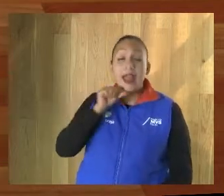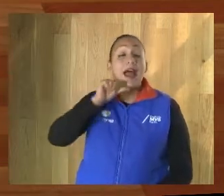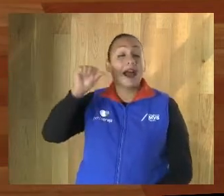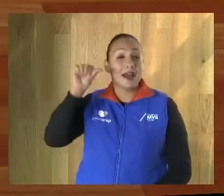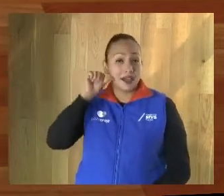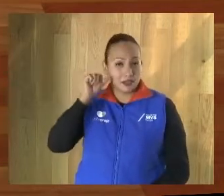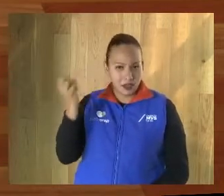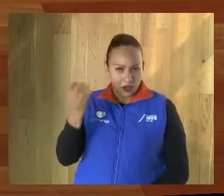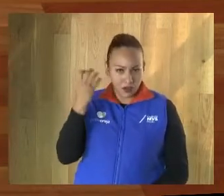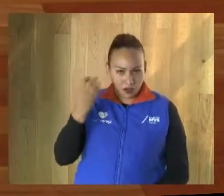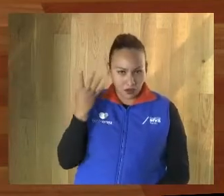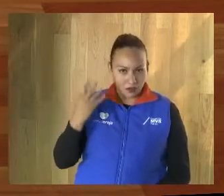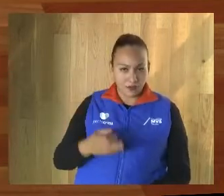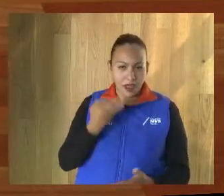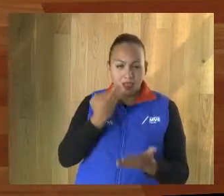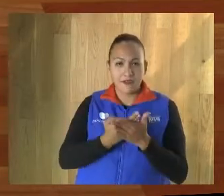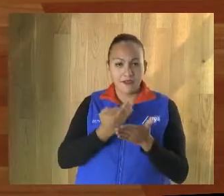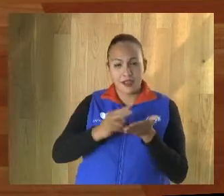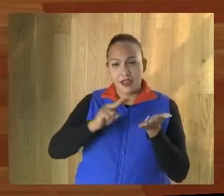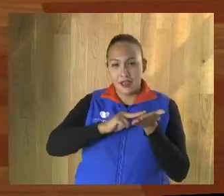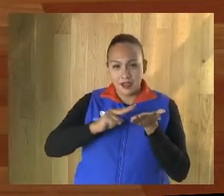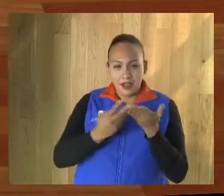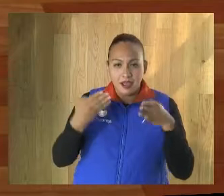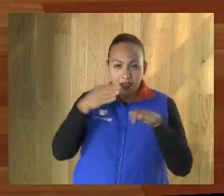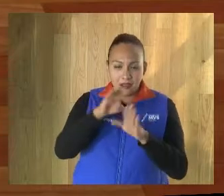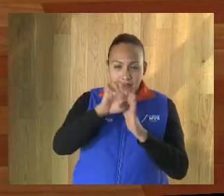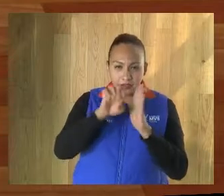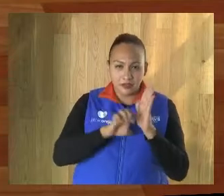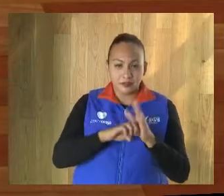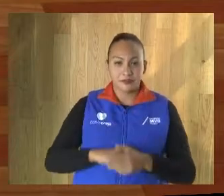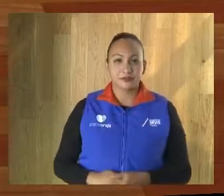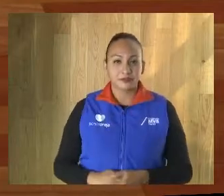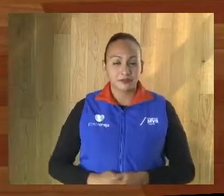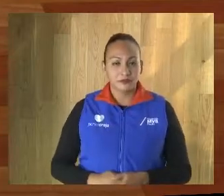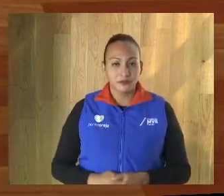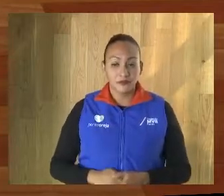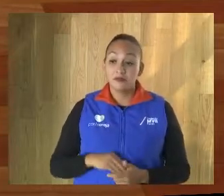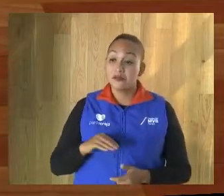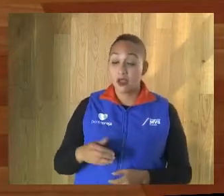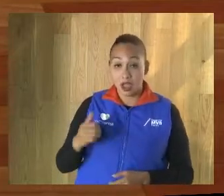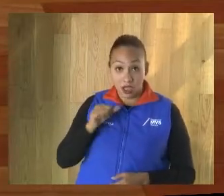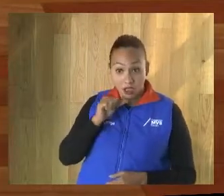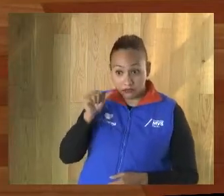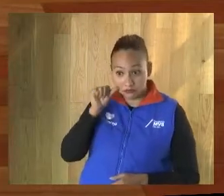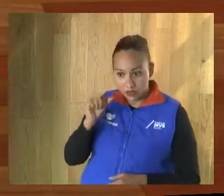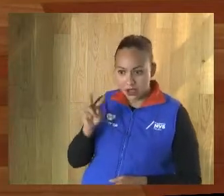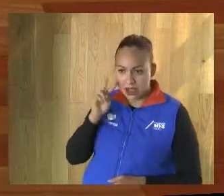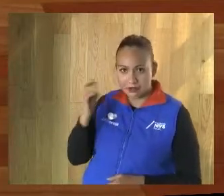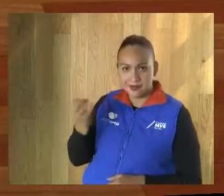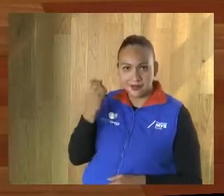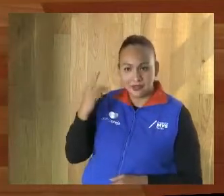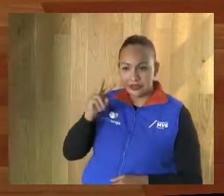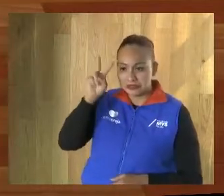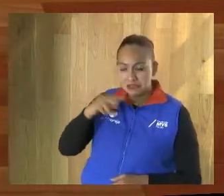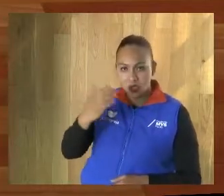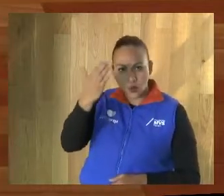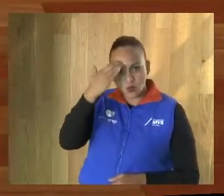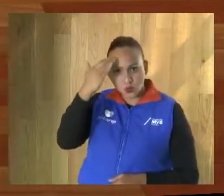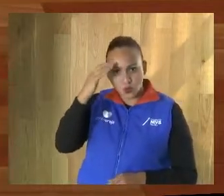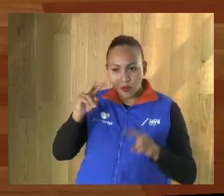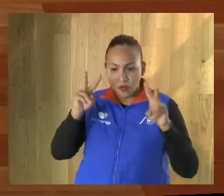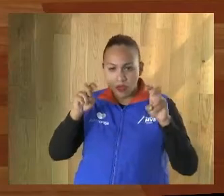ayer de Finanzas Verdes y Banca Ética. Qué gran cuestionamiento, saber cómo nuestras pequeñas acciones impactan en el mundo y en la